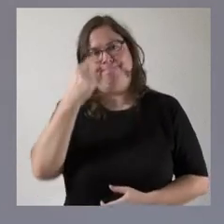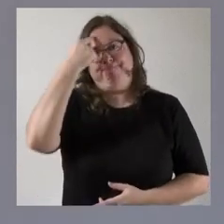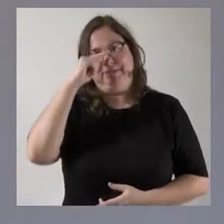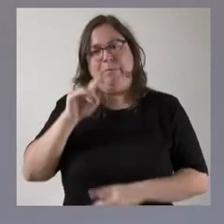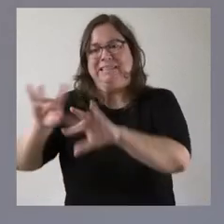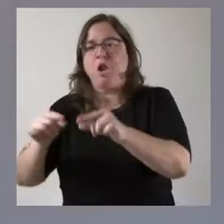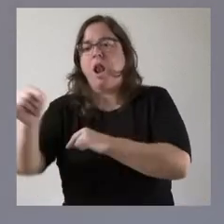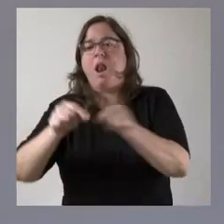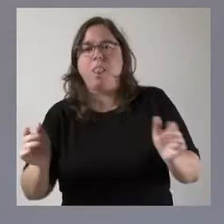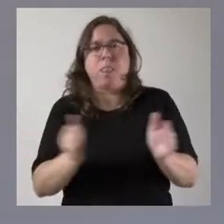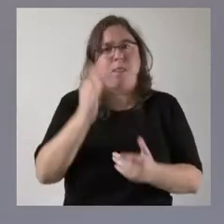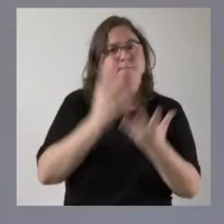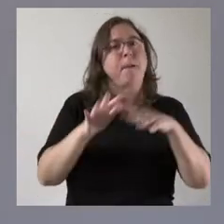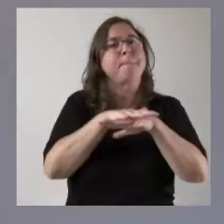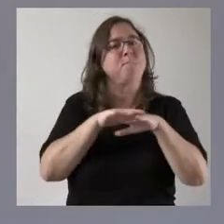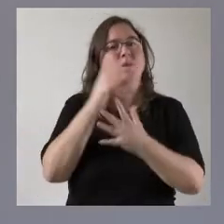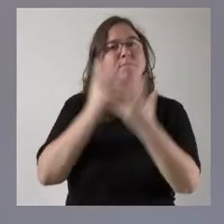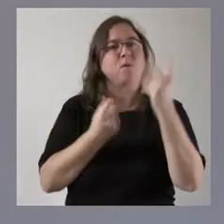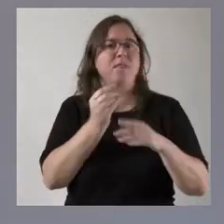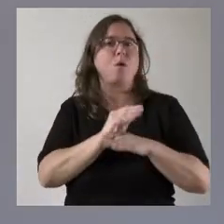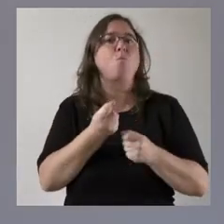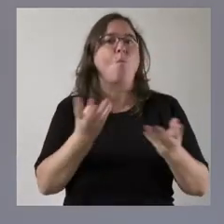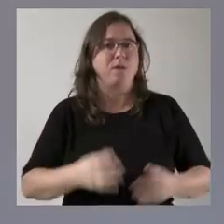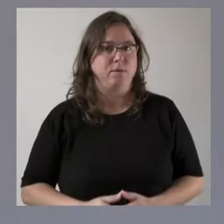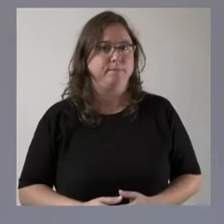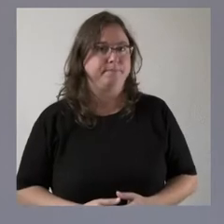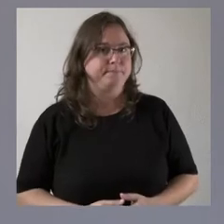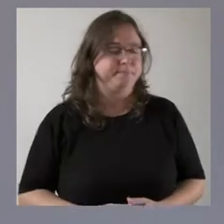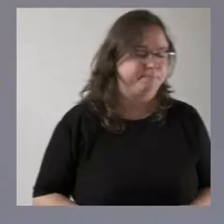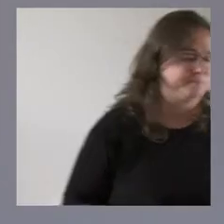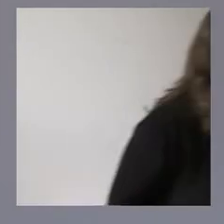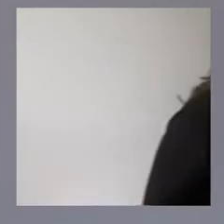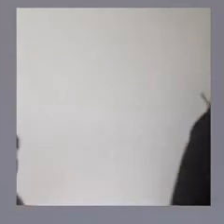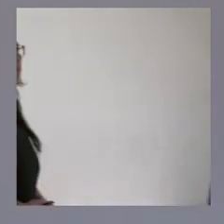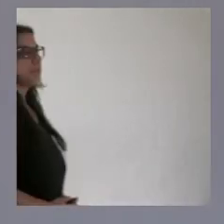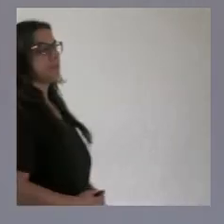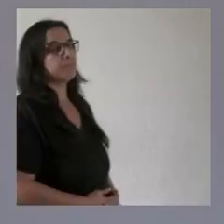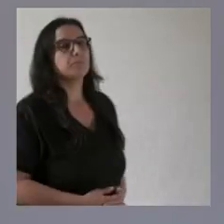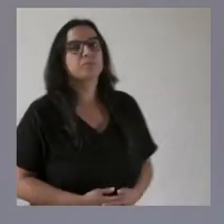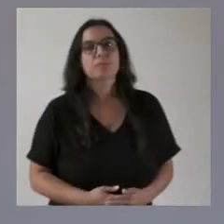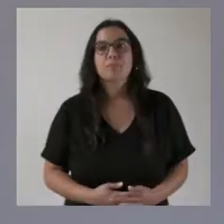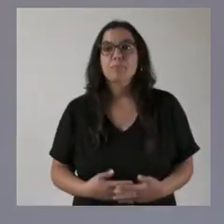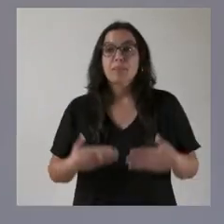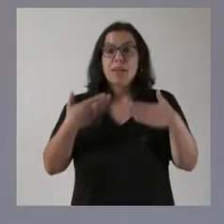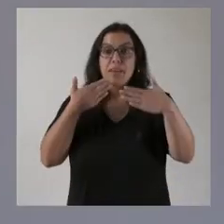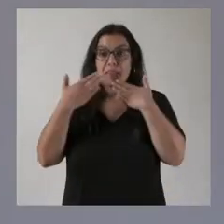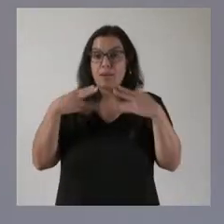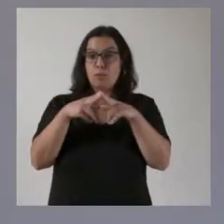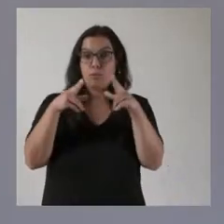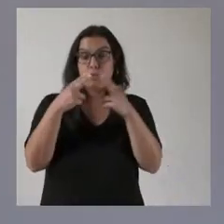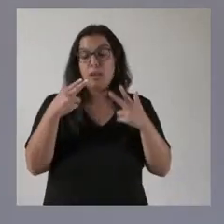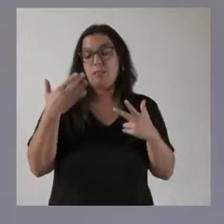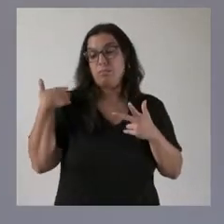territoriales como base para el cálculo de la financiación autonómica en el último acuerdo del diálogo social y tiene que ver con alguna de las preguntas